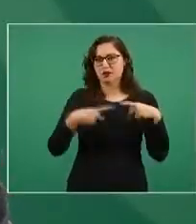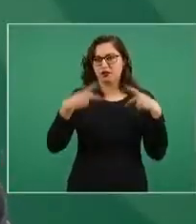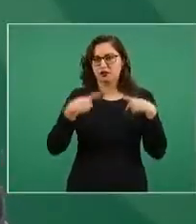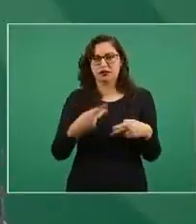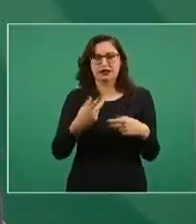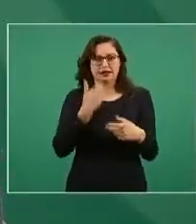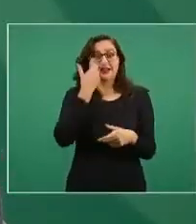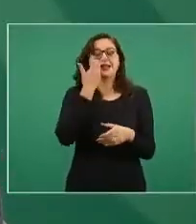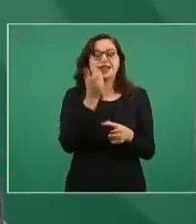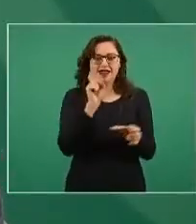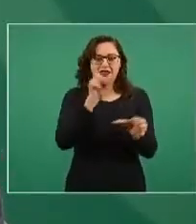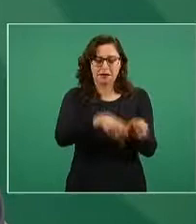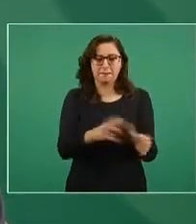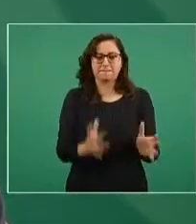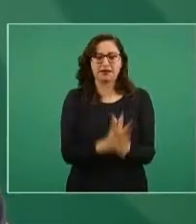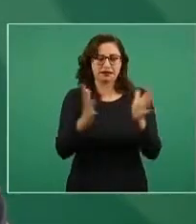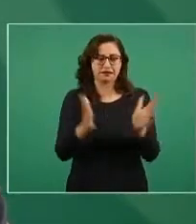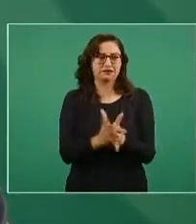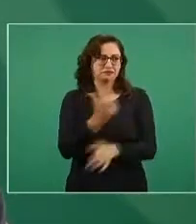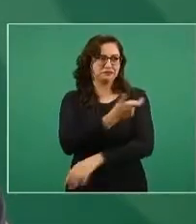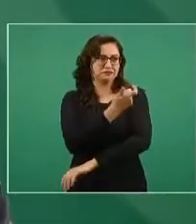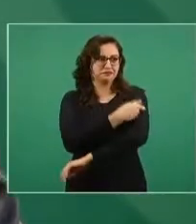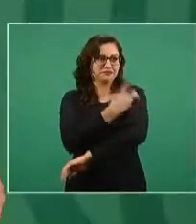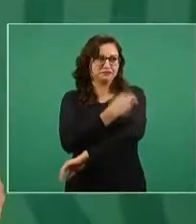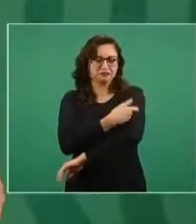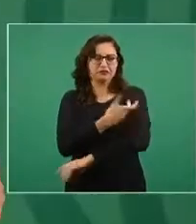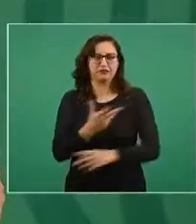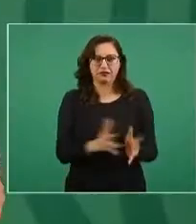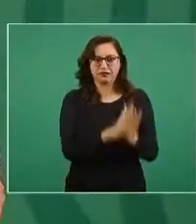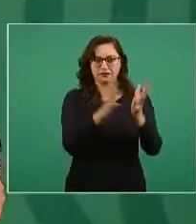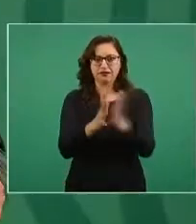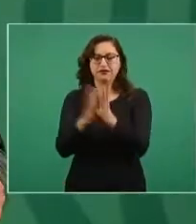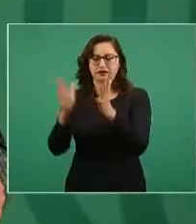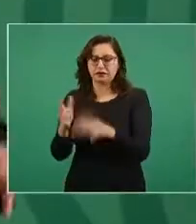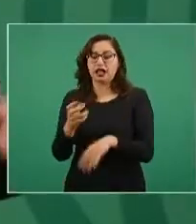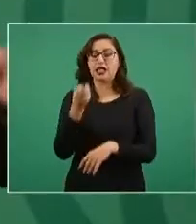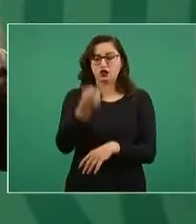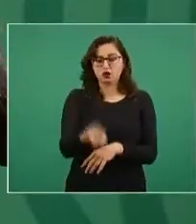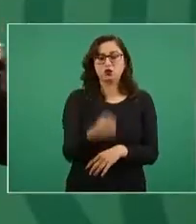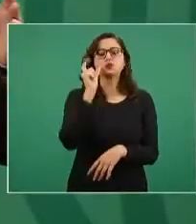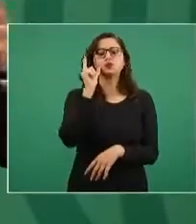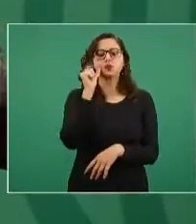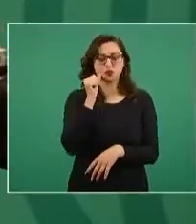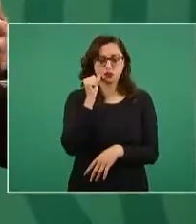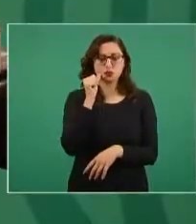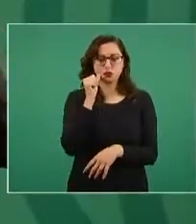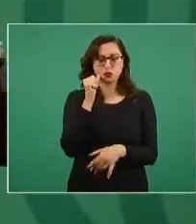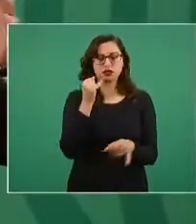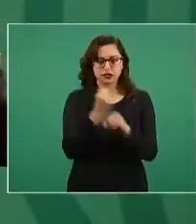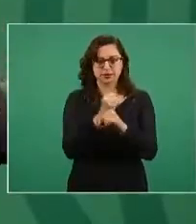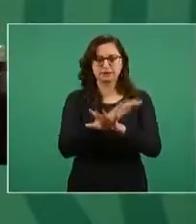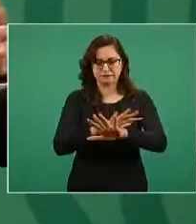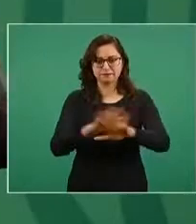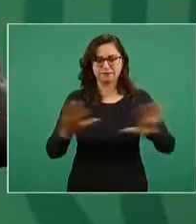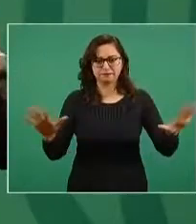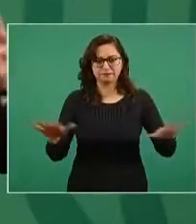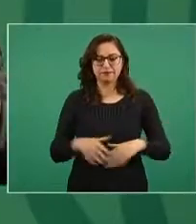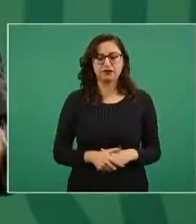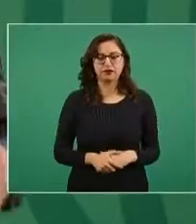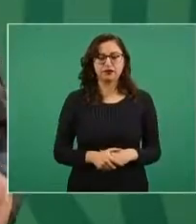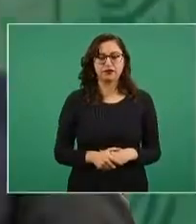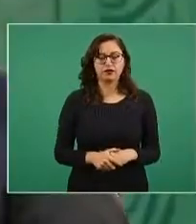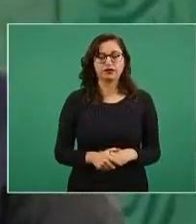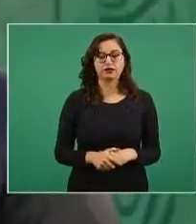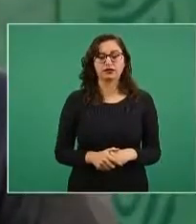Obrador retomó la polémica de los turnos de vacuna en caso de que se pueda